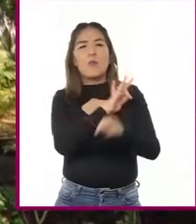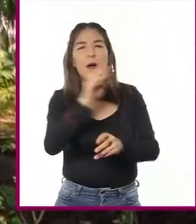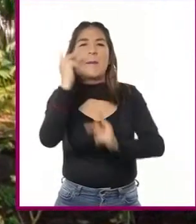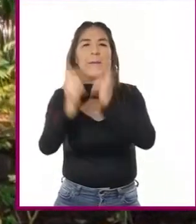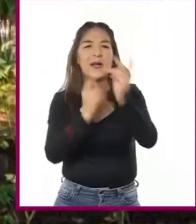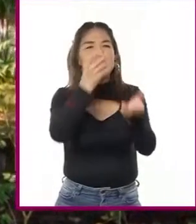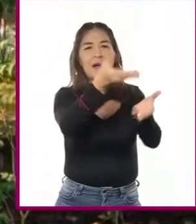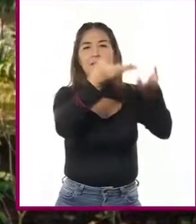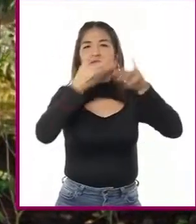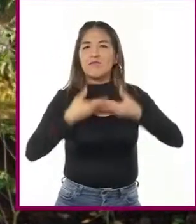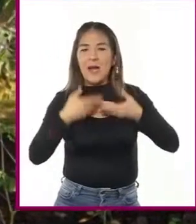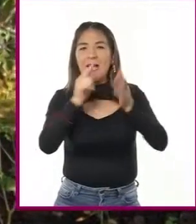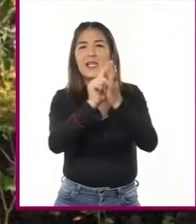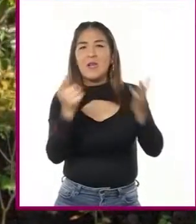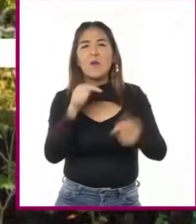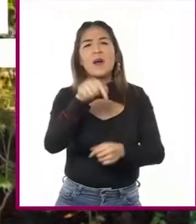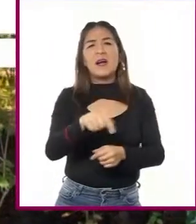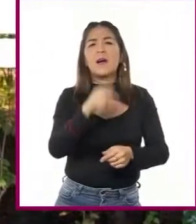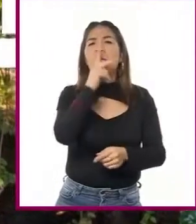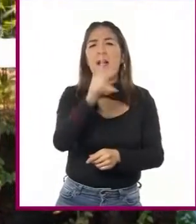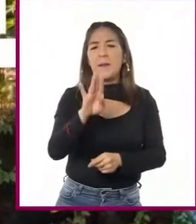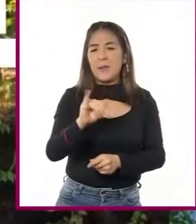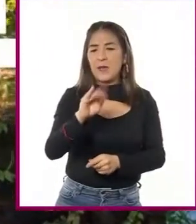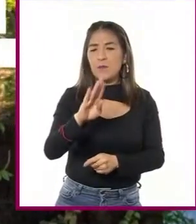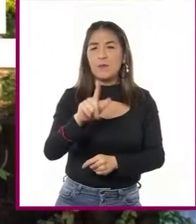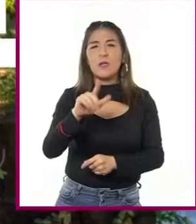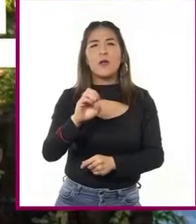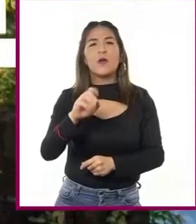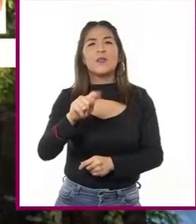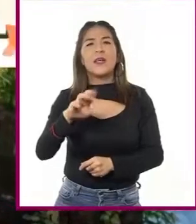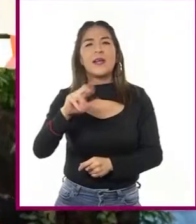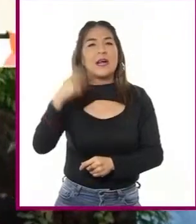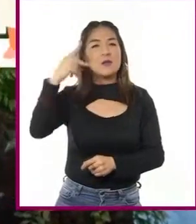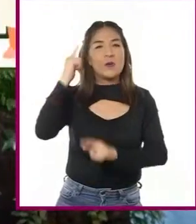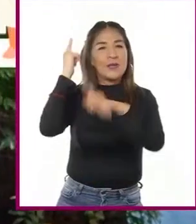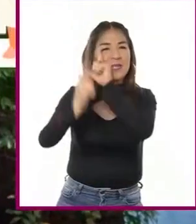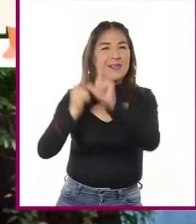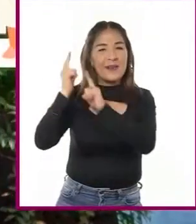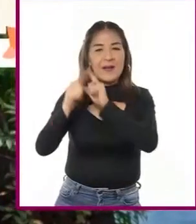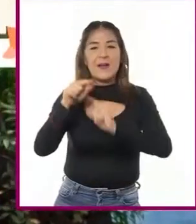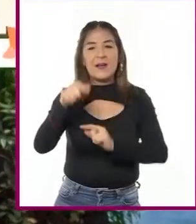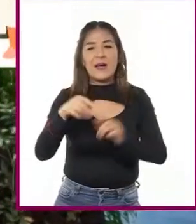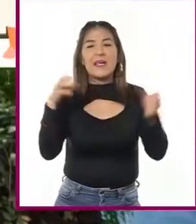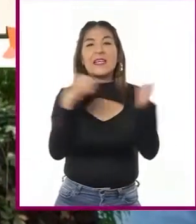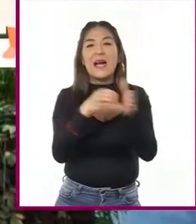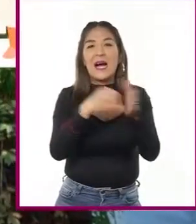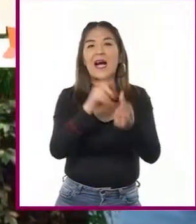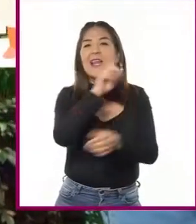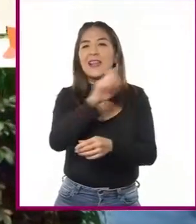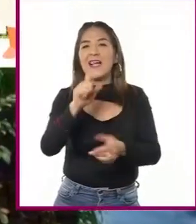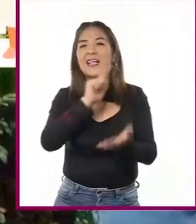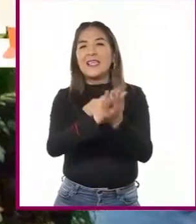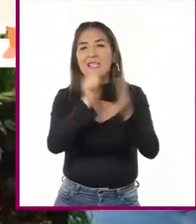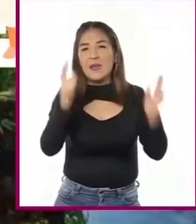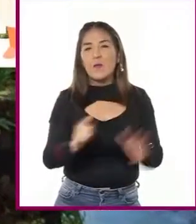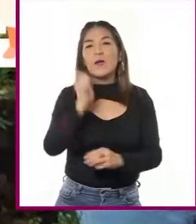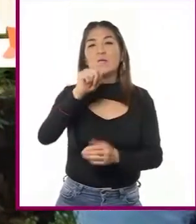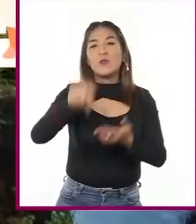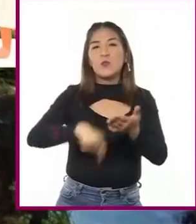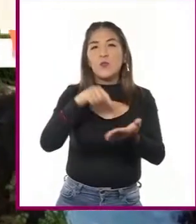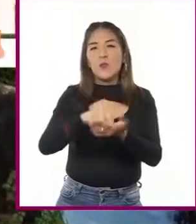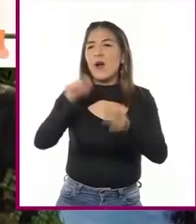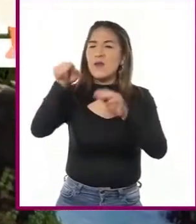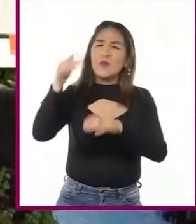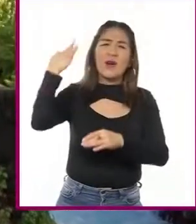préstamo. El origen de la palabra biblioteca se deriva del griego y significa caja de libros, haciendo referencia al lugar donde